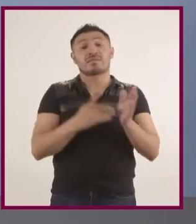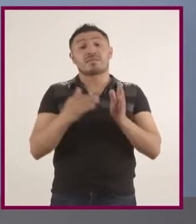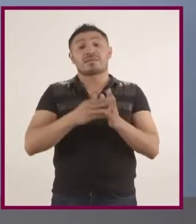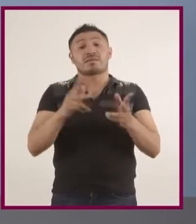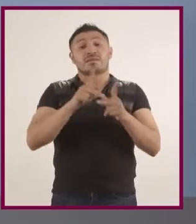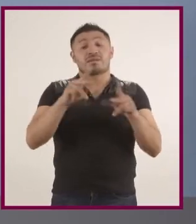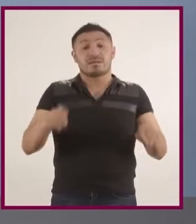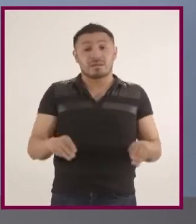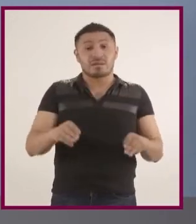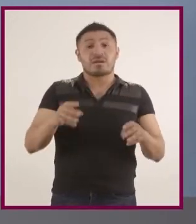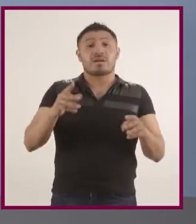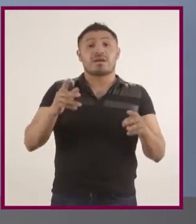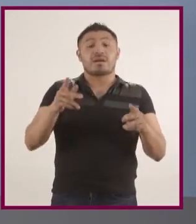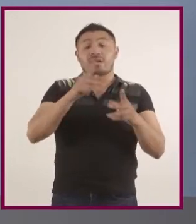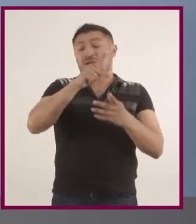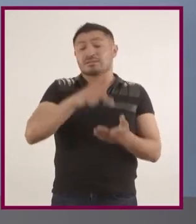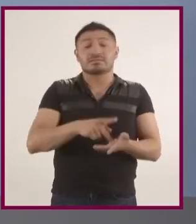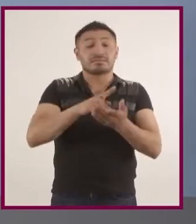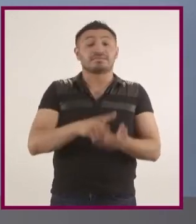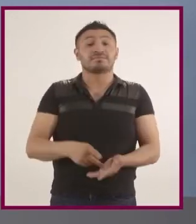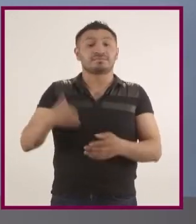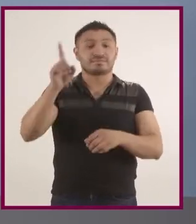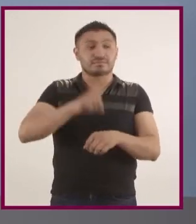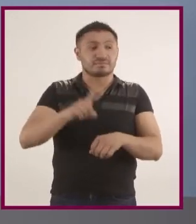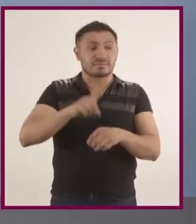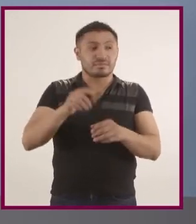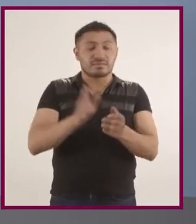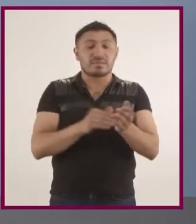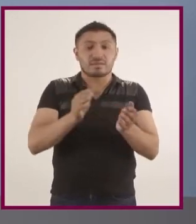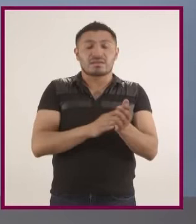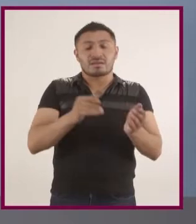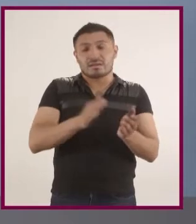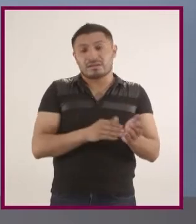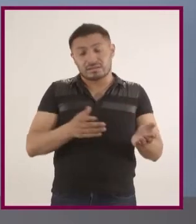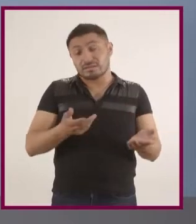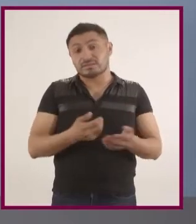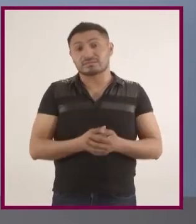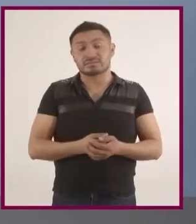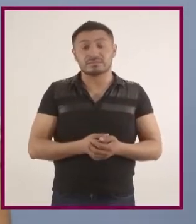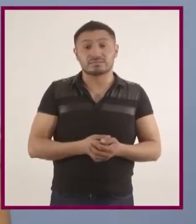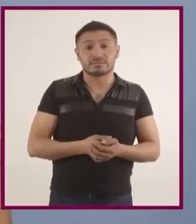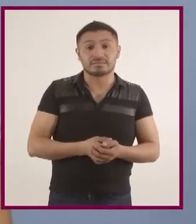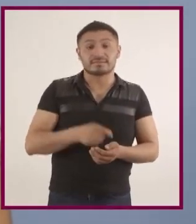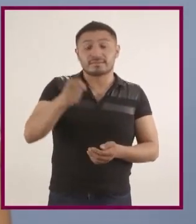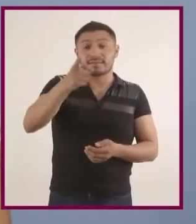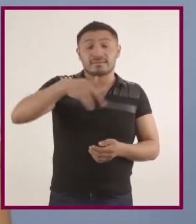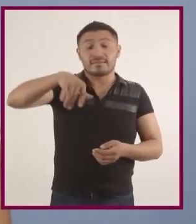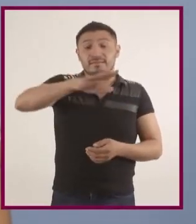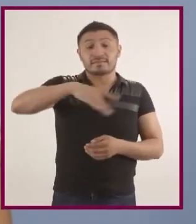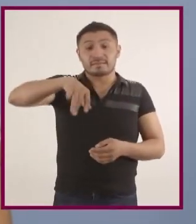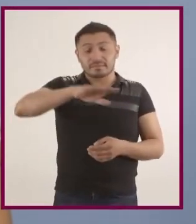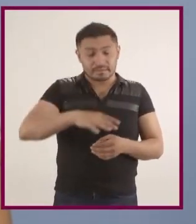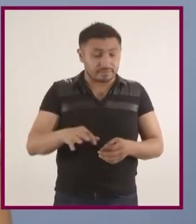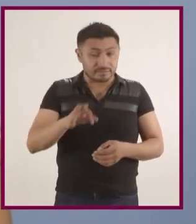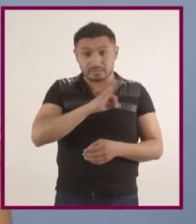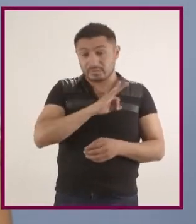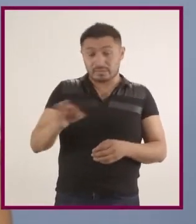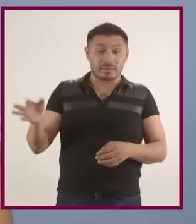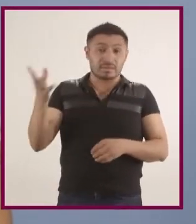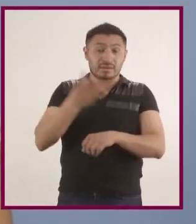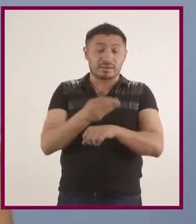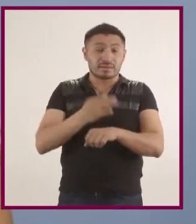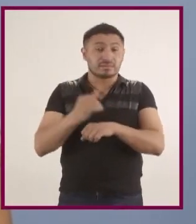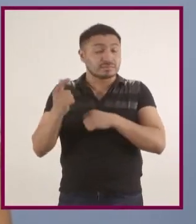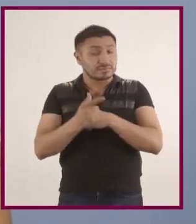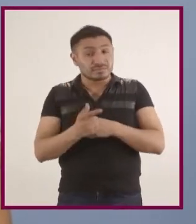busca el comercio justo y los productos ecológicos que garantizan bajo impacto ambiental Busca probar si se puede reparar algo